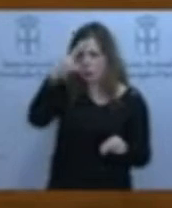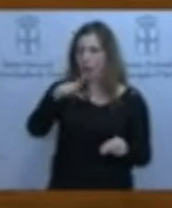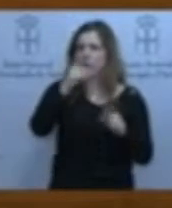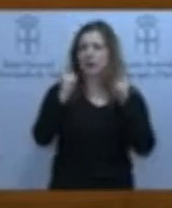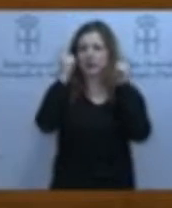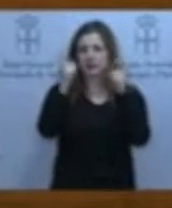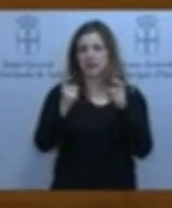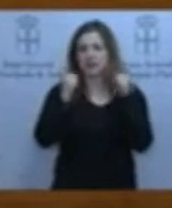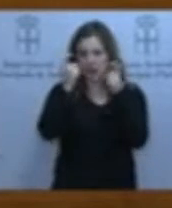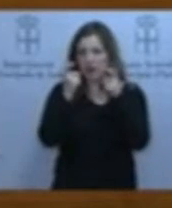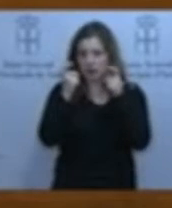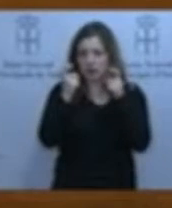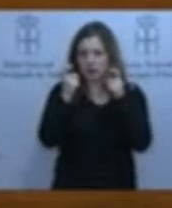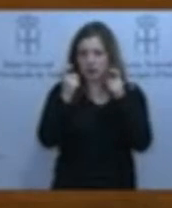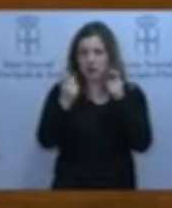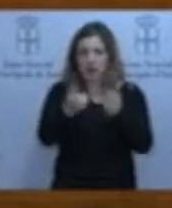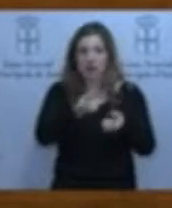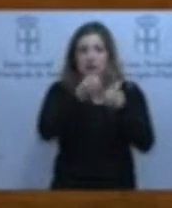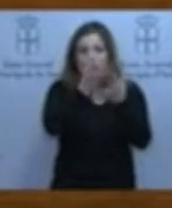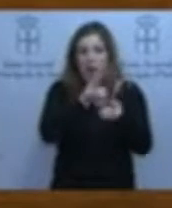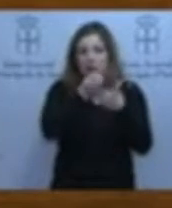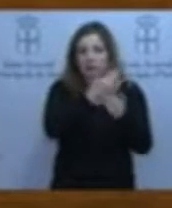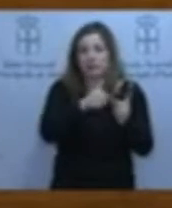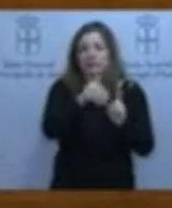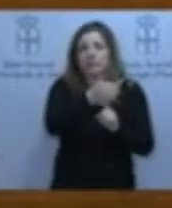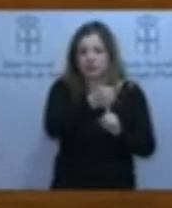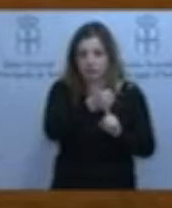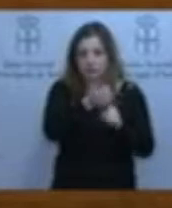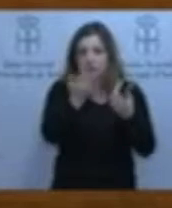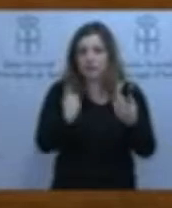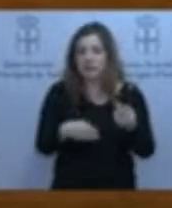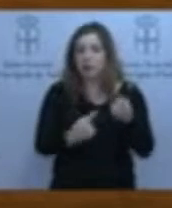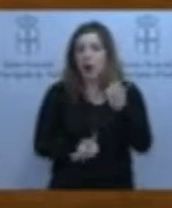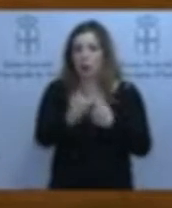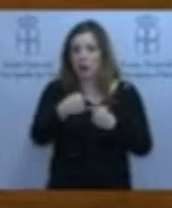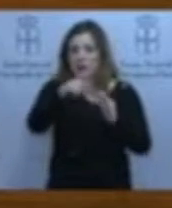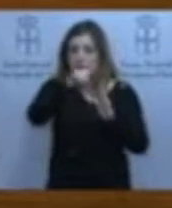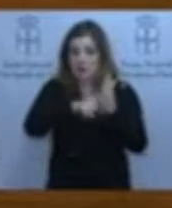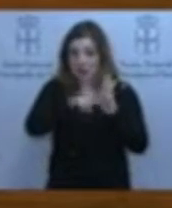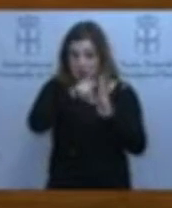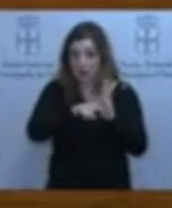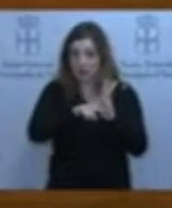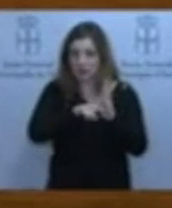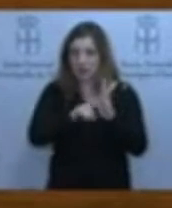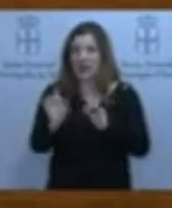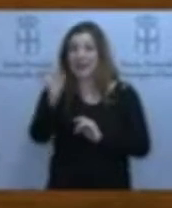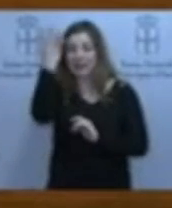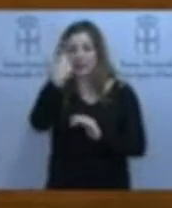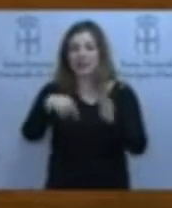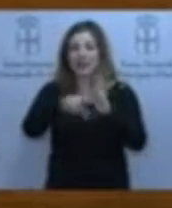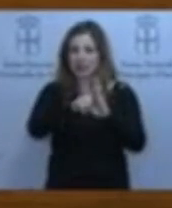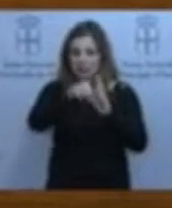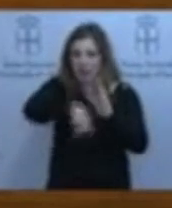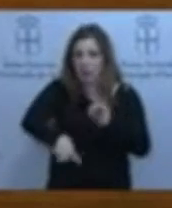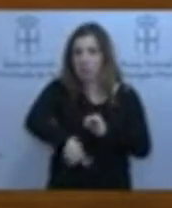intentar hacerse con esta información. Se aprobaron algunas medidas, algunas iniciativas legislativas aquí